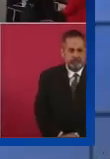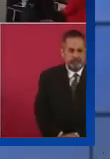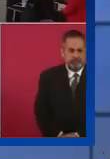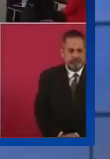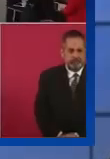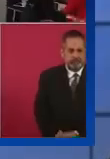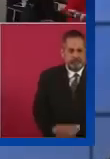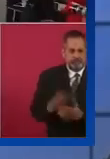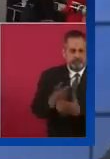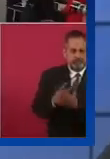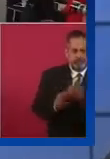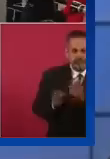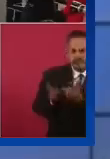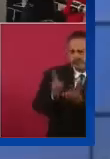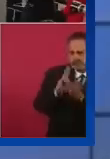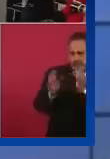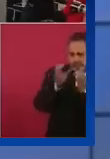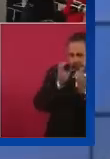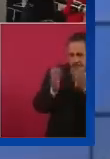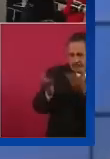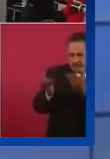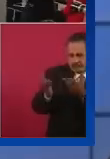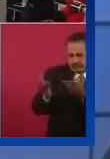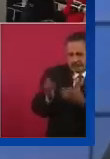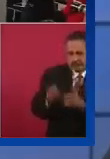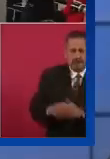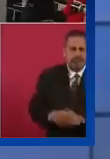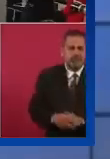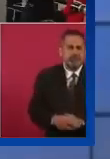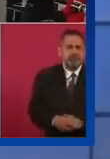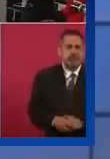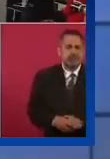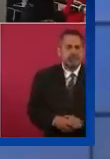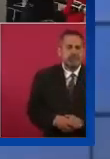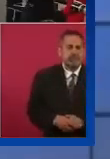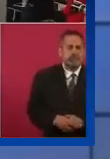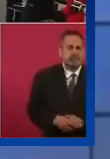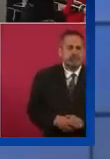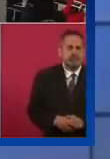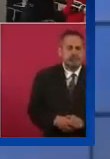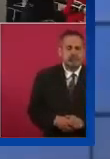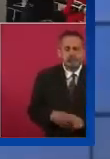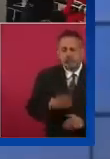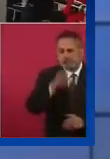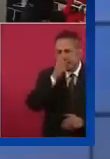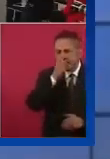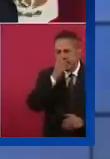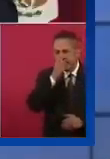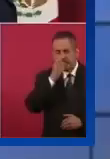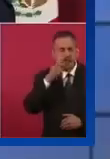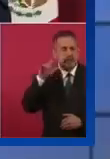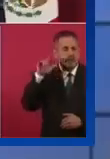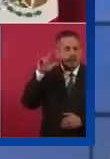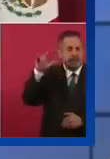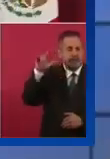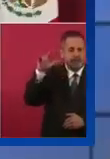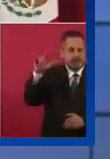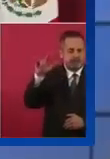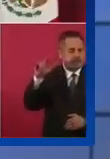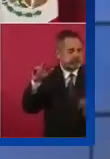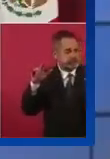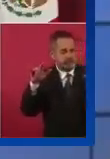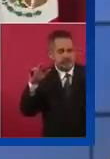hipocresía que se vive en Estados Unidos. Cuando vemos un caso como el de García Luna, cuando vemos un